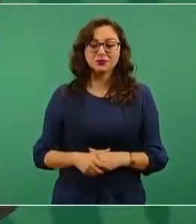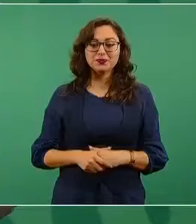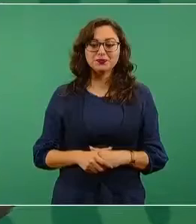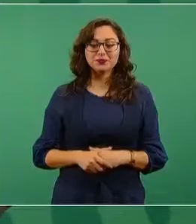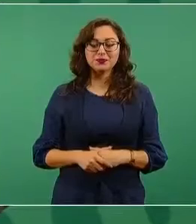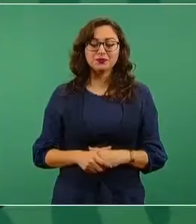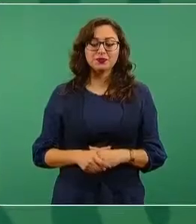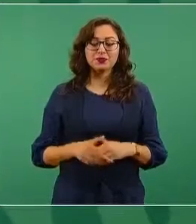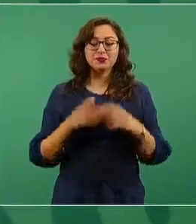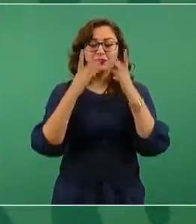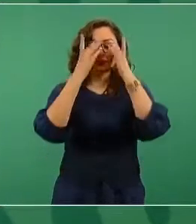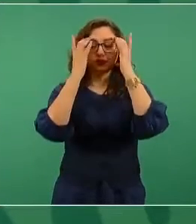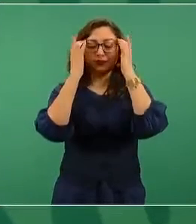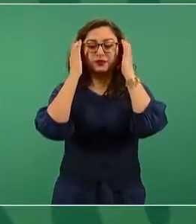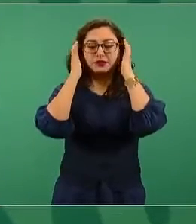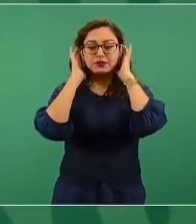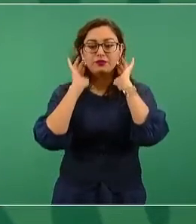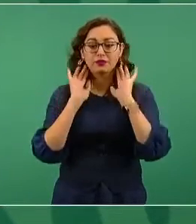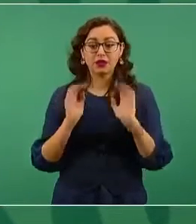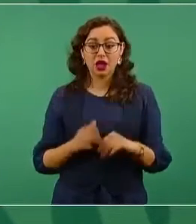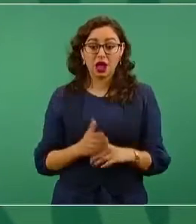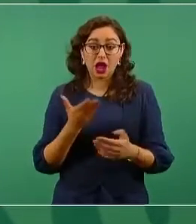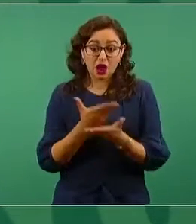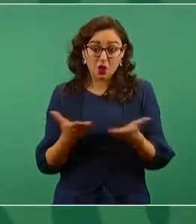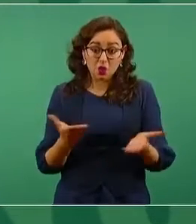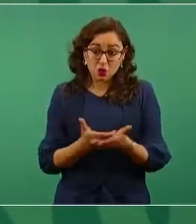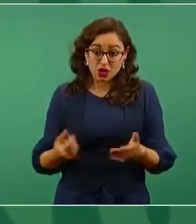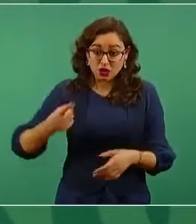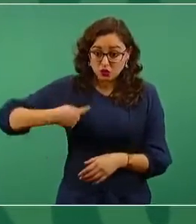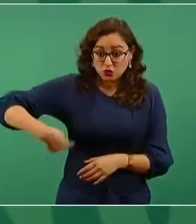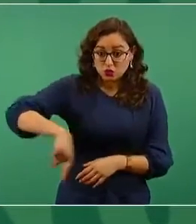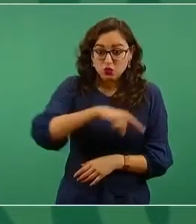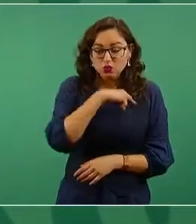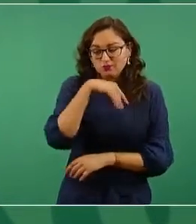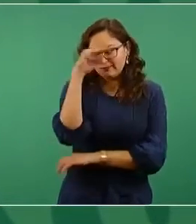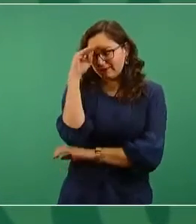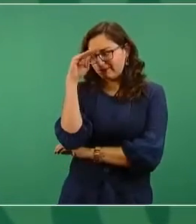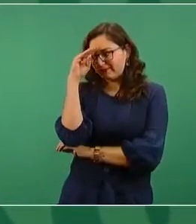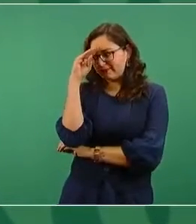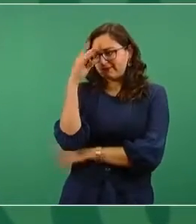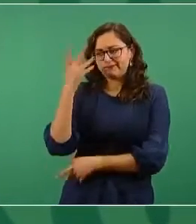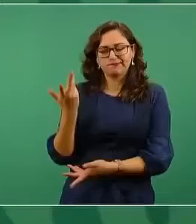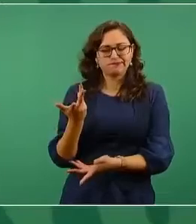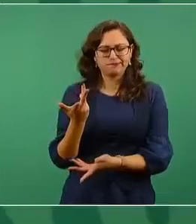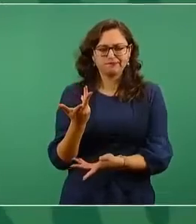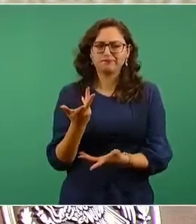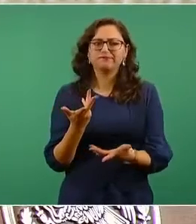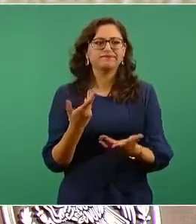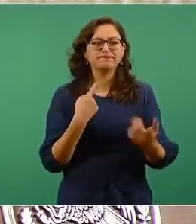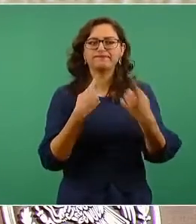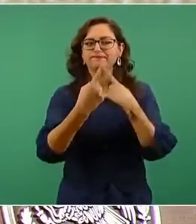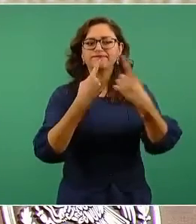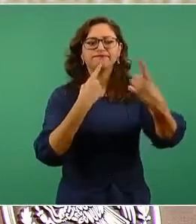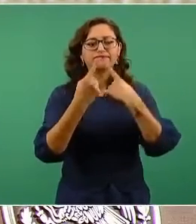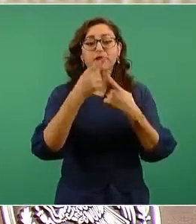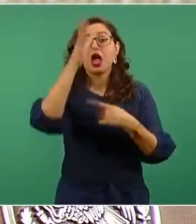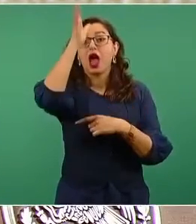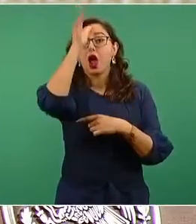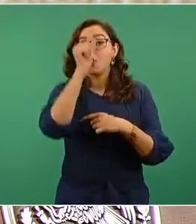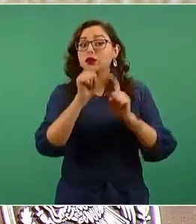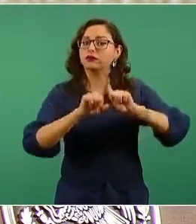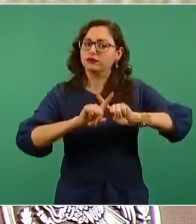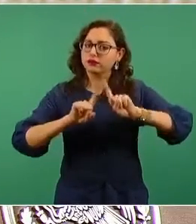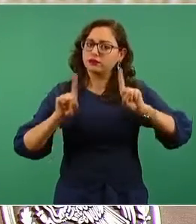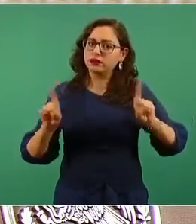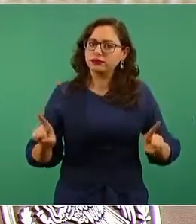sí vamos a buscar que haya acuerdos y nos conviene a todos Hubo